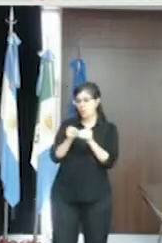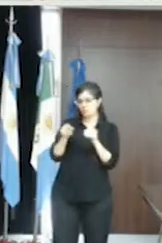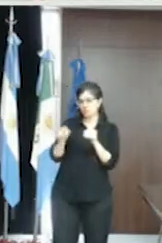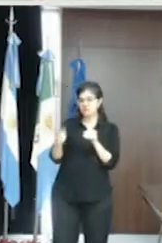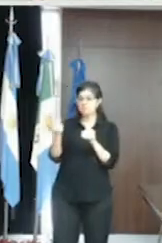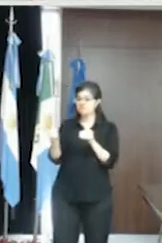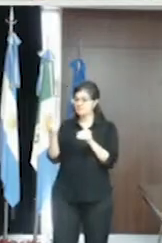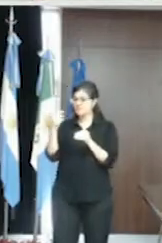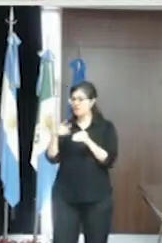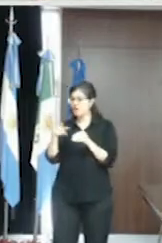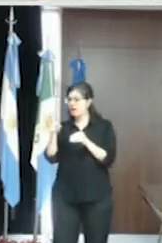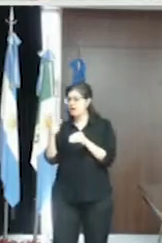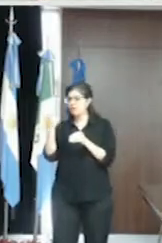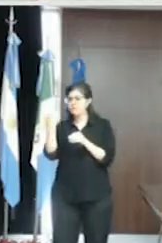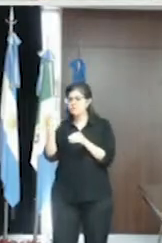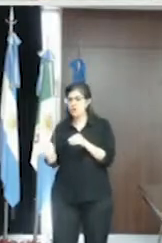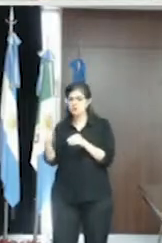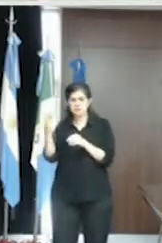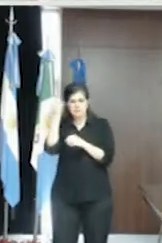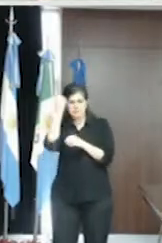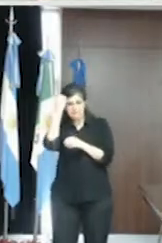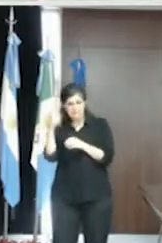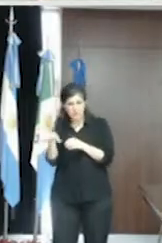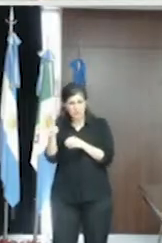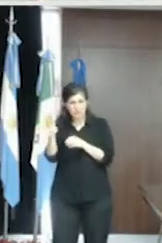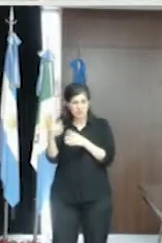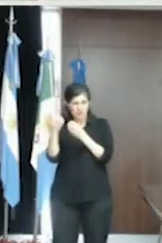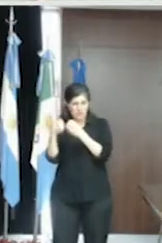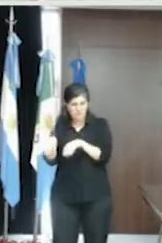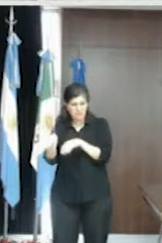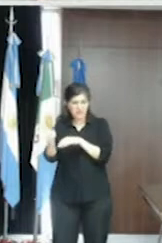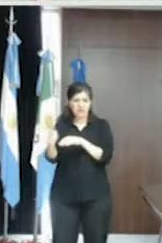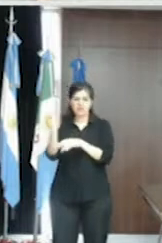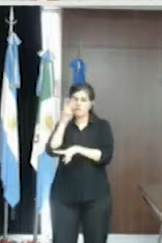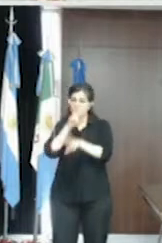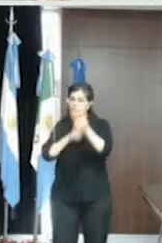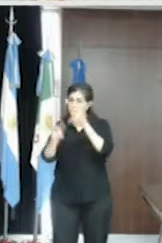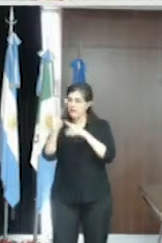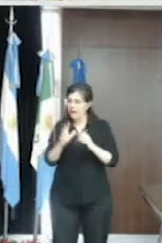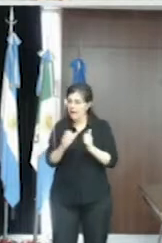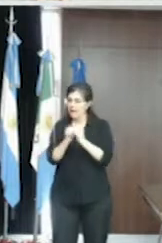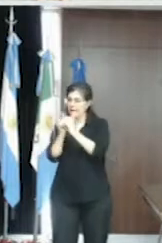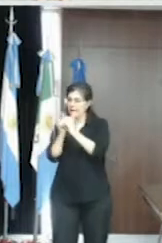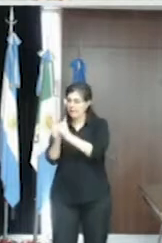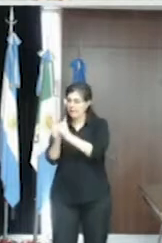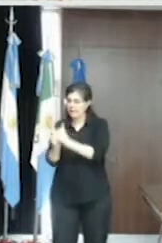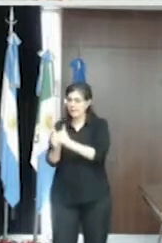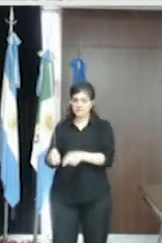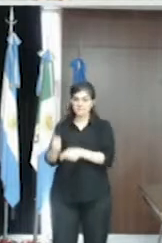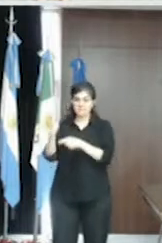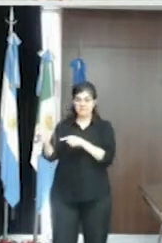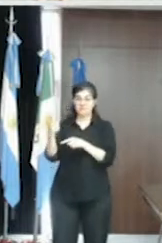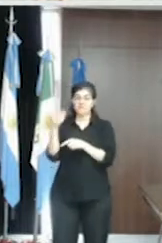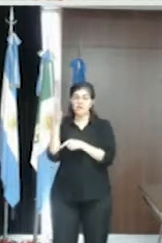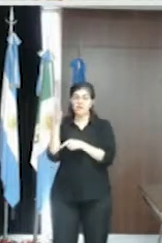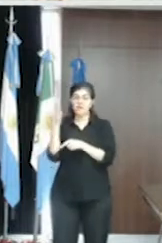está buscando y que le está generando tanto malestar y además tanta